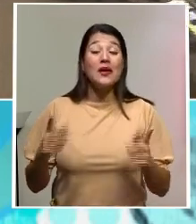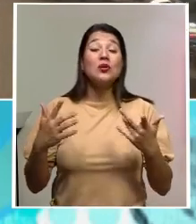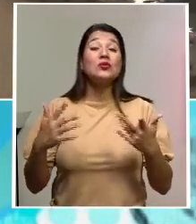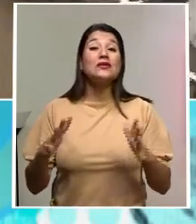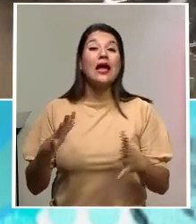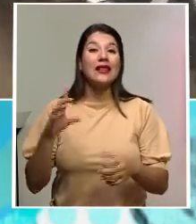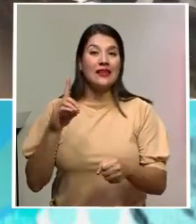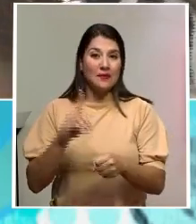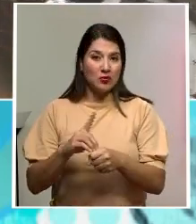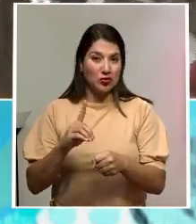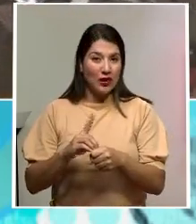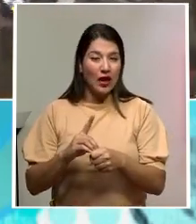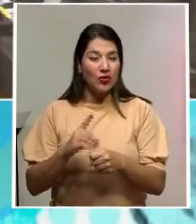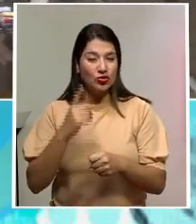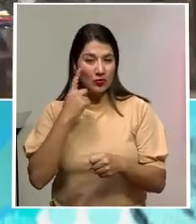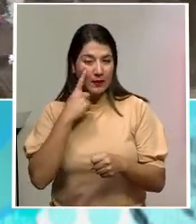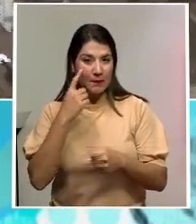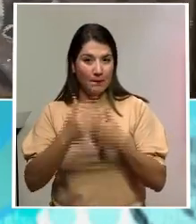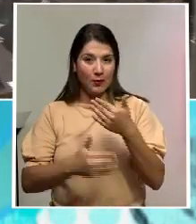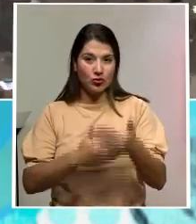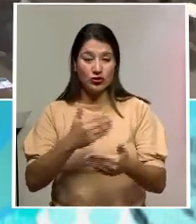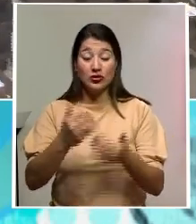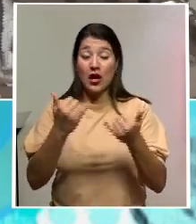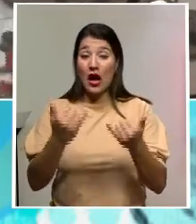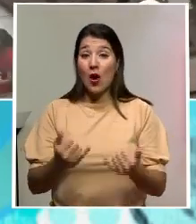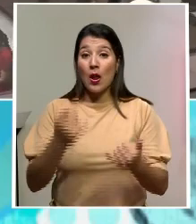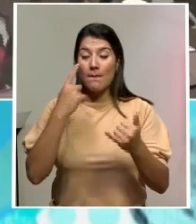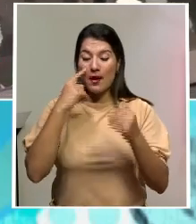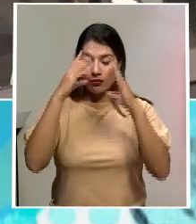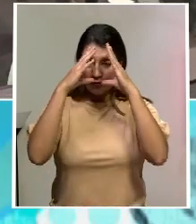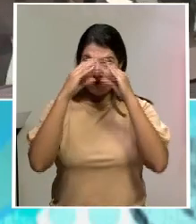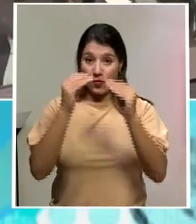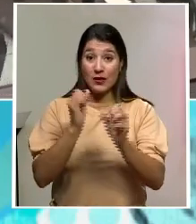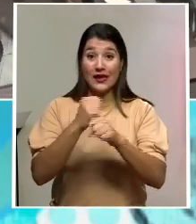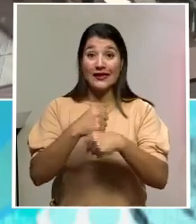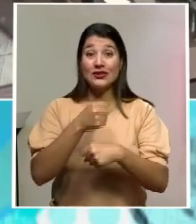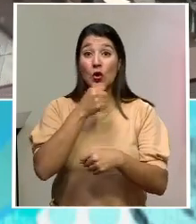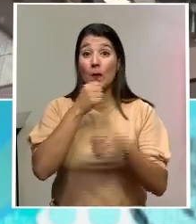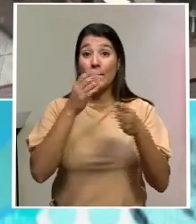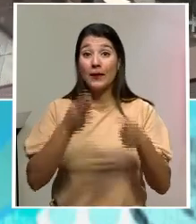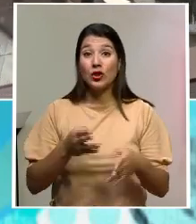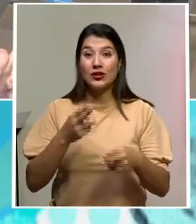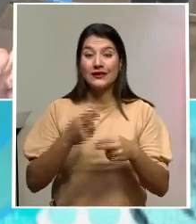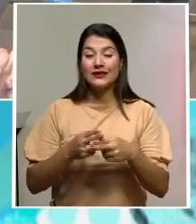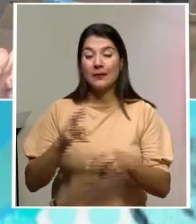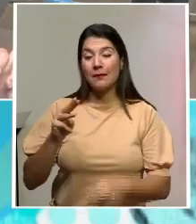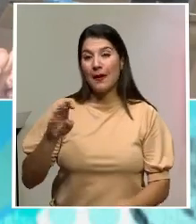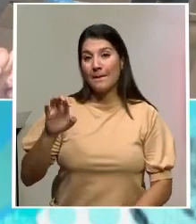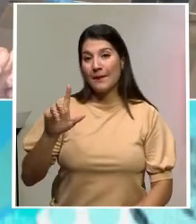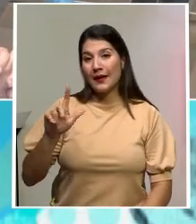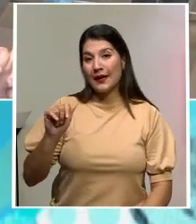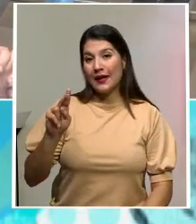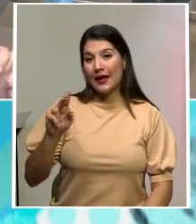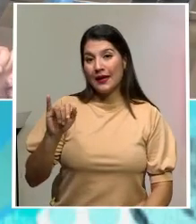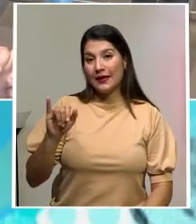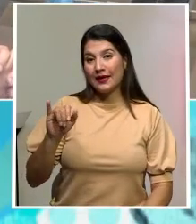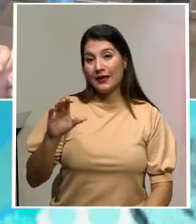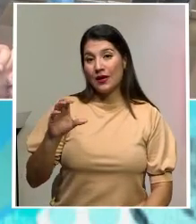ser este avance. Veamos la siguiente nota de nuestra compañera Melanie Corrales que nos explica un poco lo que es esta situación.